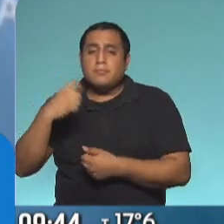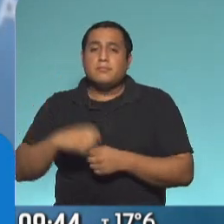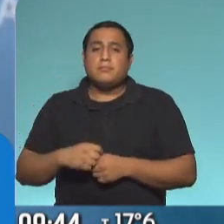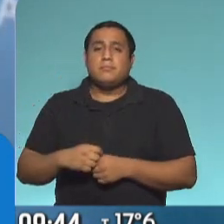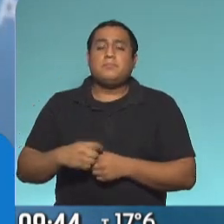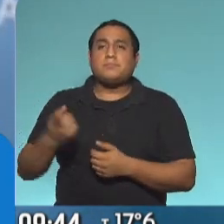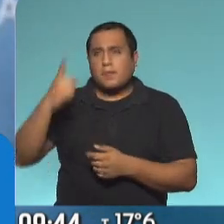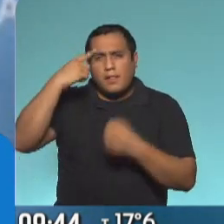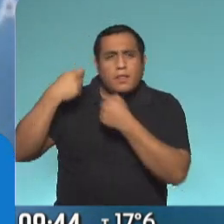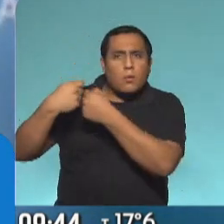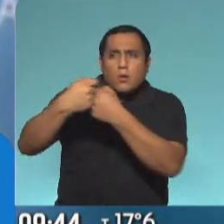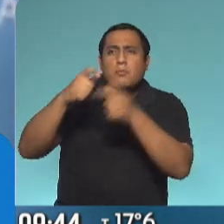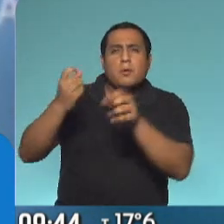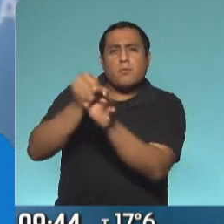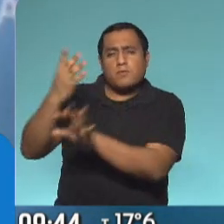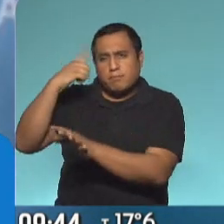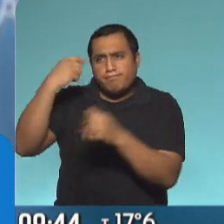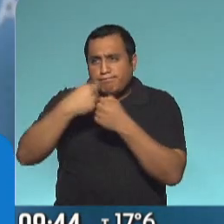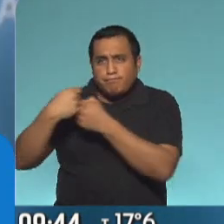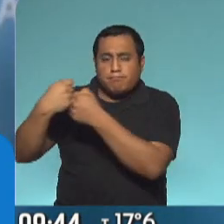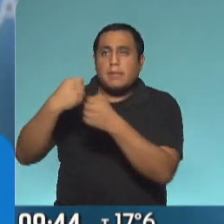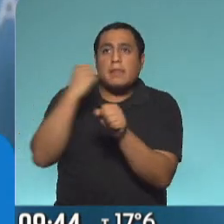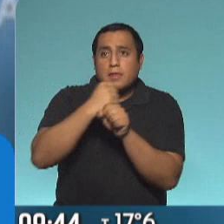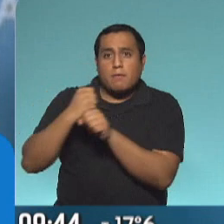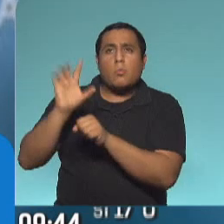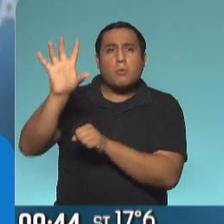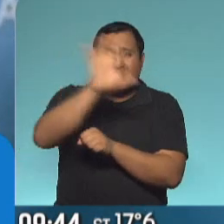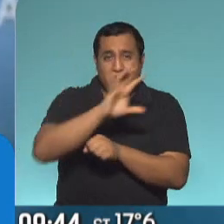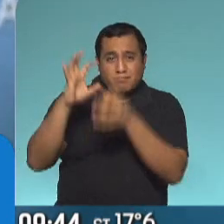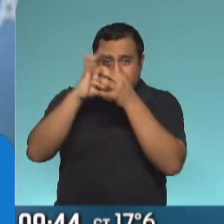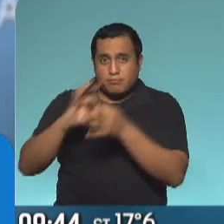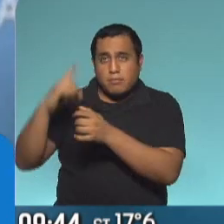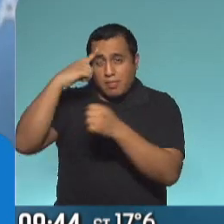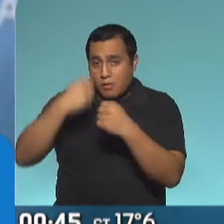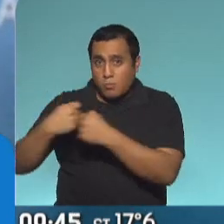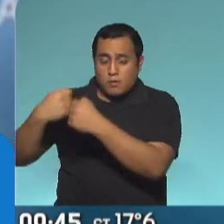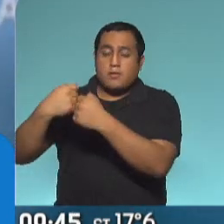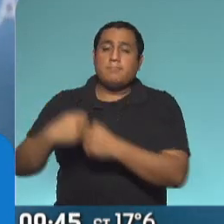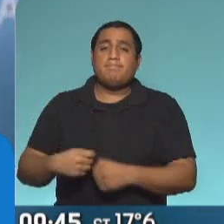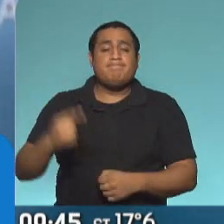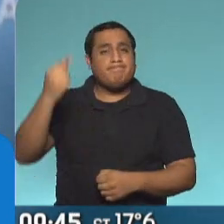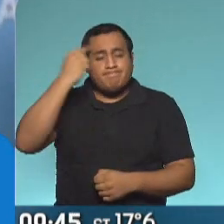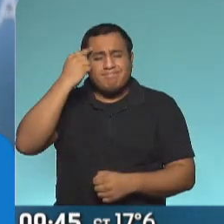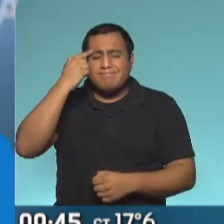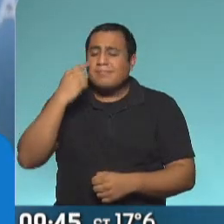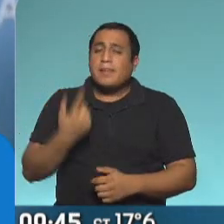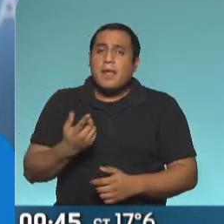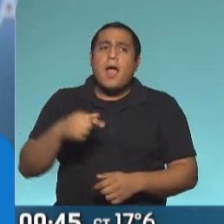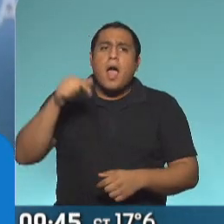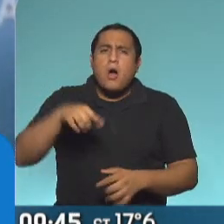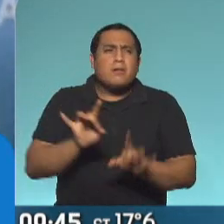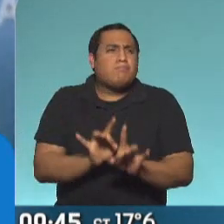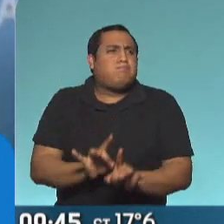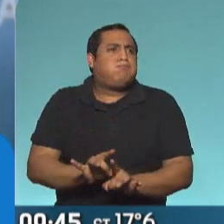consenso con los expertos y el trabajo con las jurisdicciones es que la principal causa en este